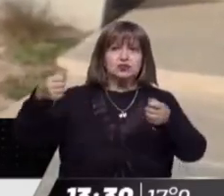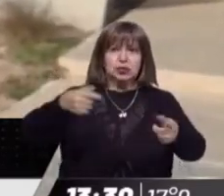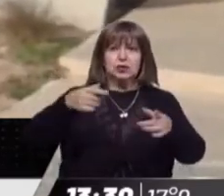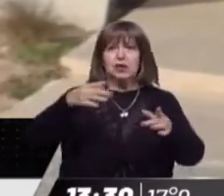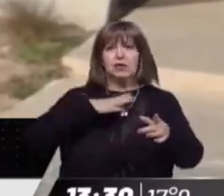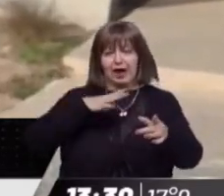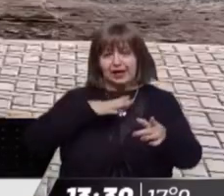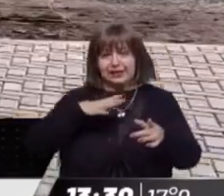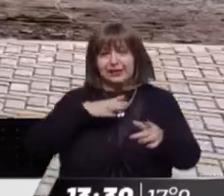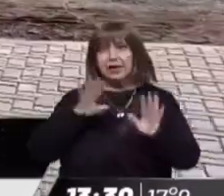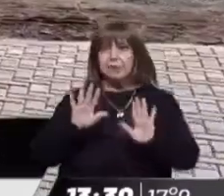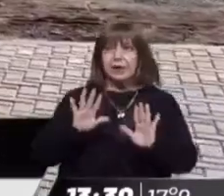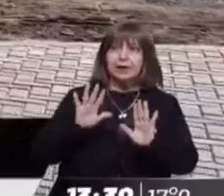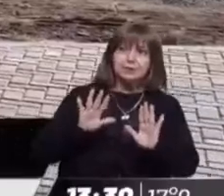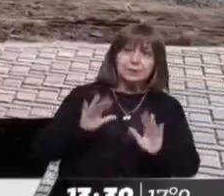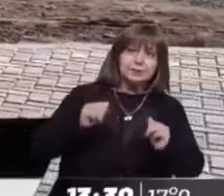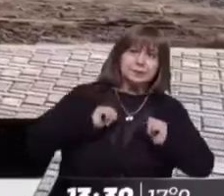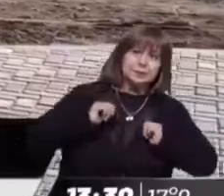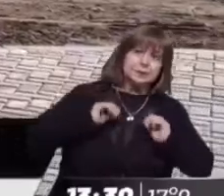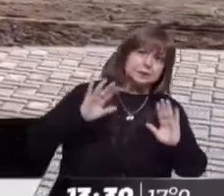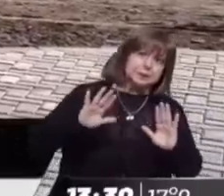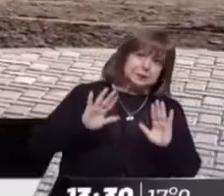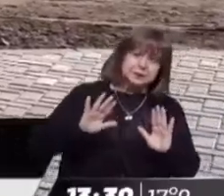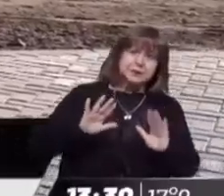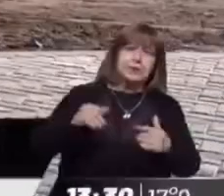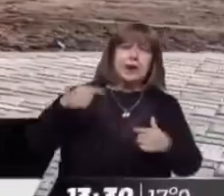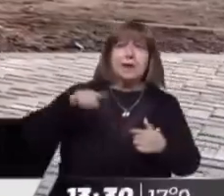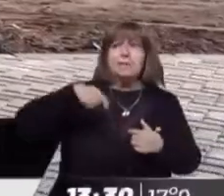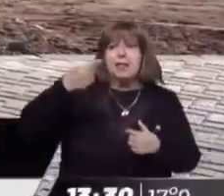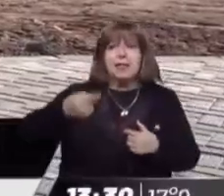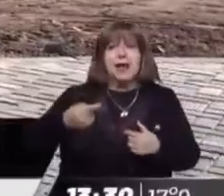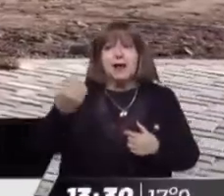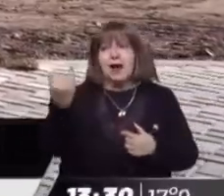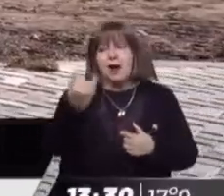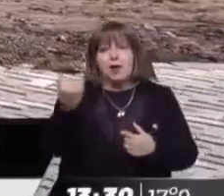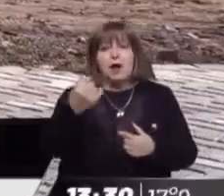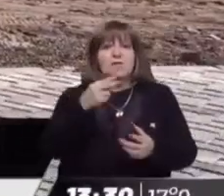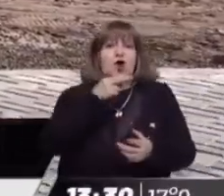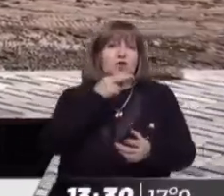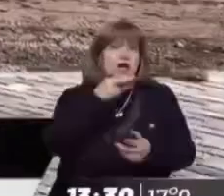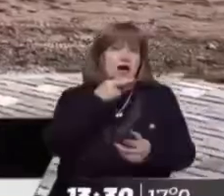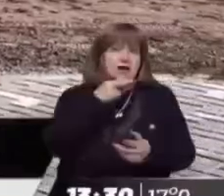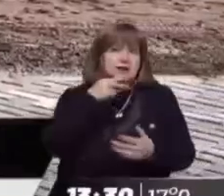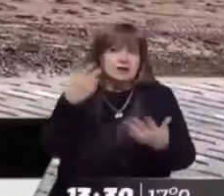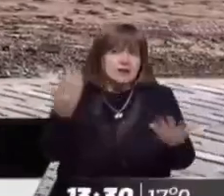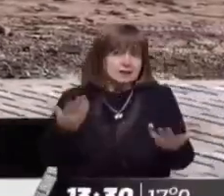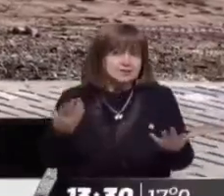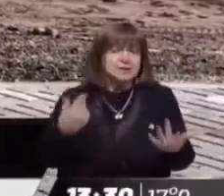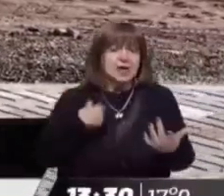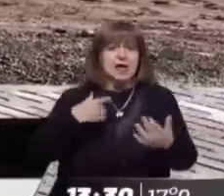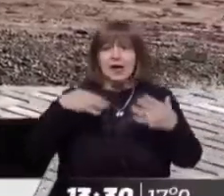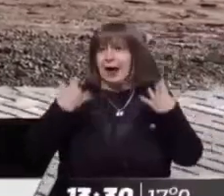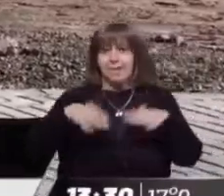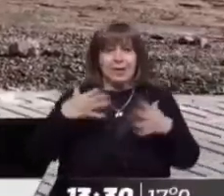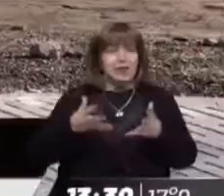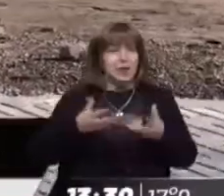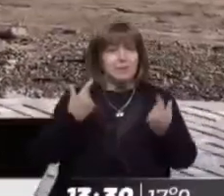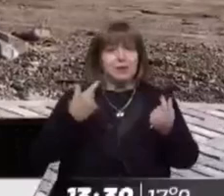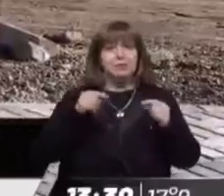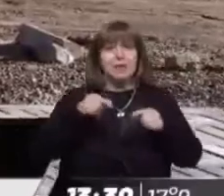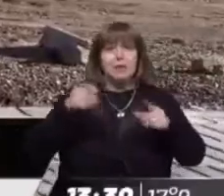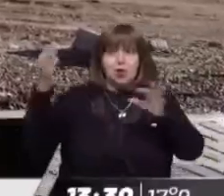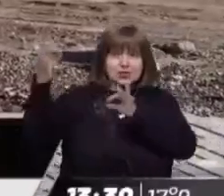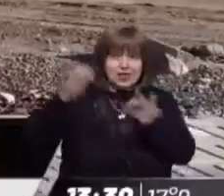llega, pero lo estamos esperando para mañana, jueves o viernes, y salir a distribuir inmediatamente. El mismo